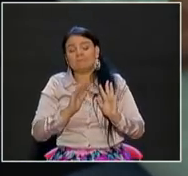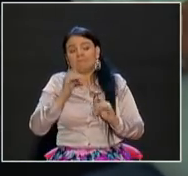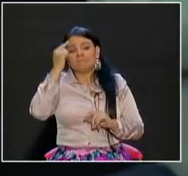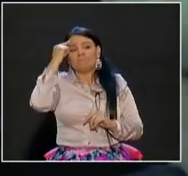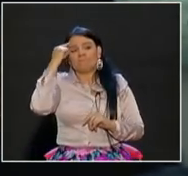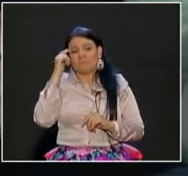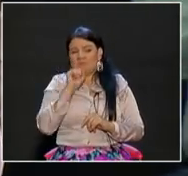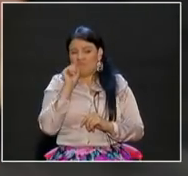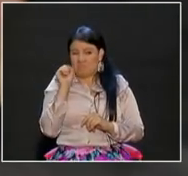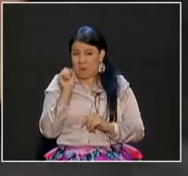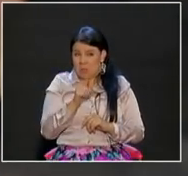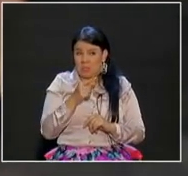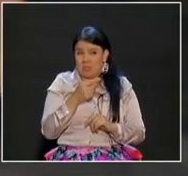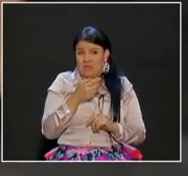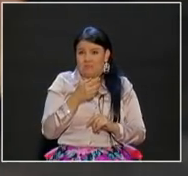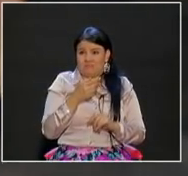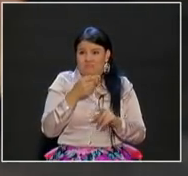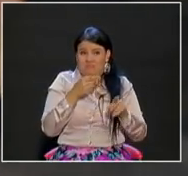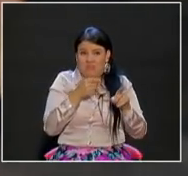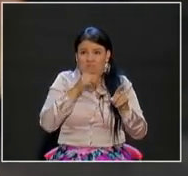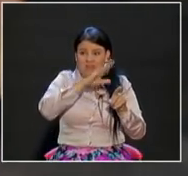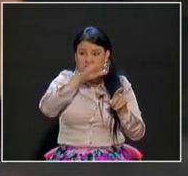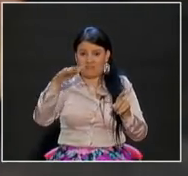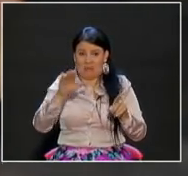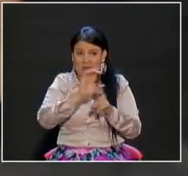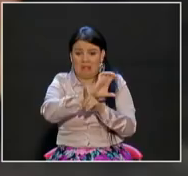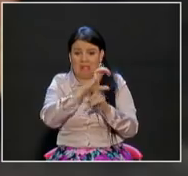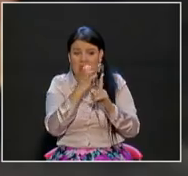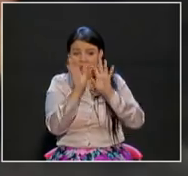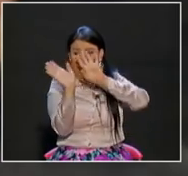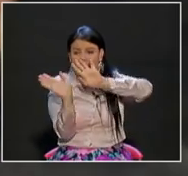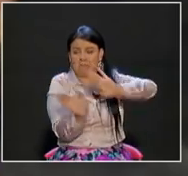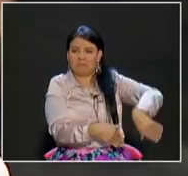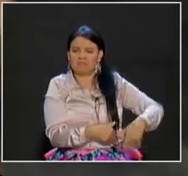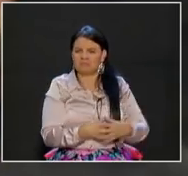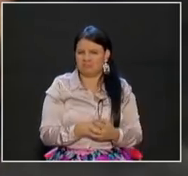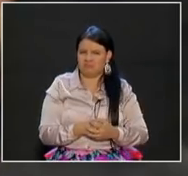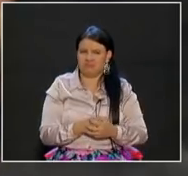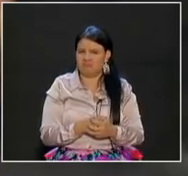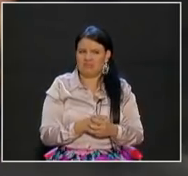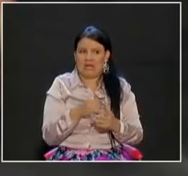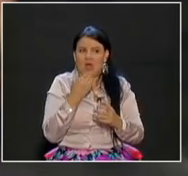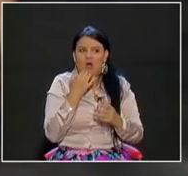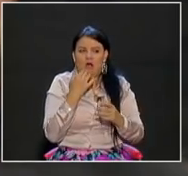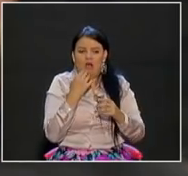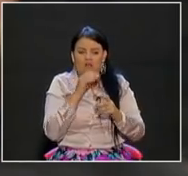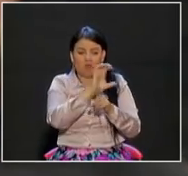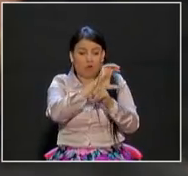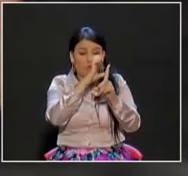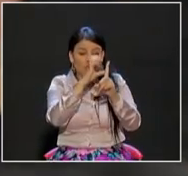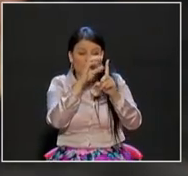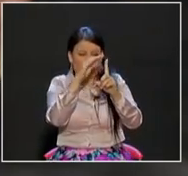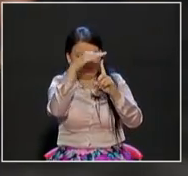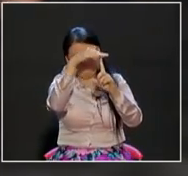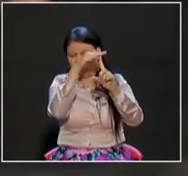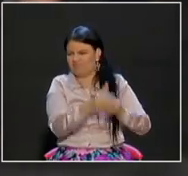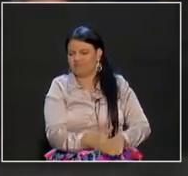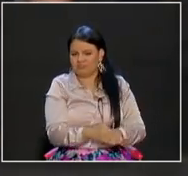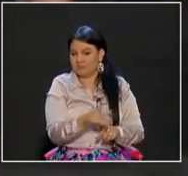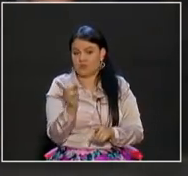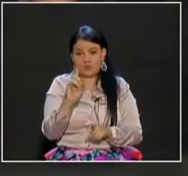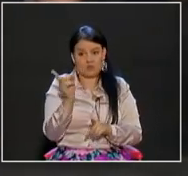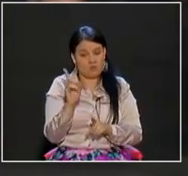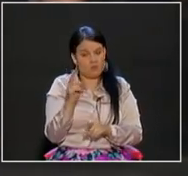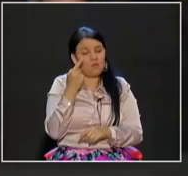no le ha bajado el perfil a la cultura ni le ha quitado la luz que la cultura le corresponde eso es lo primero los